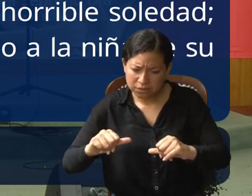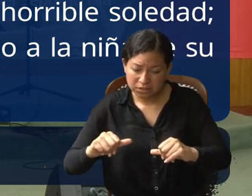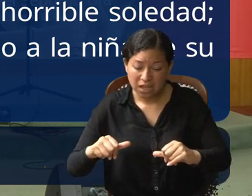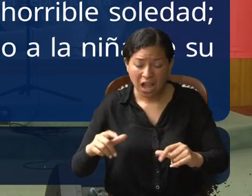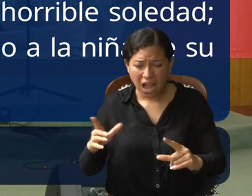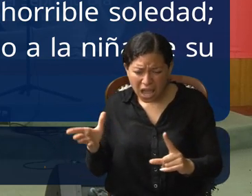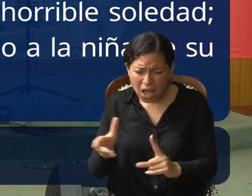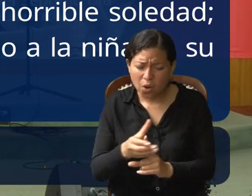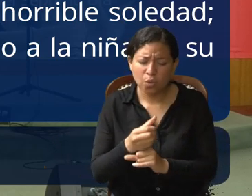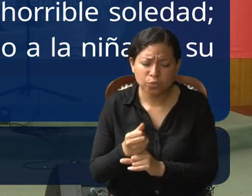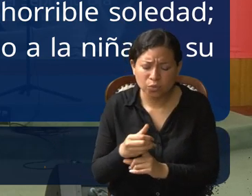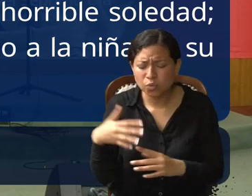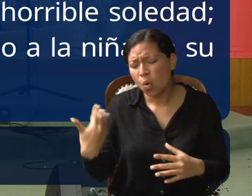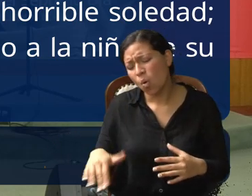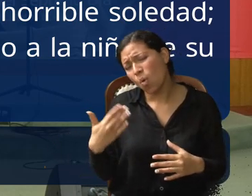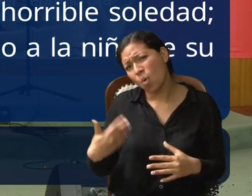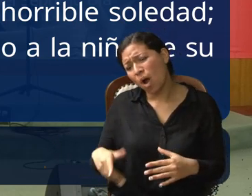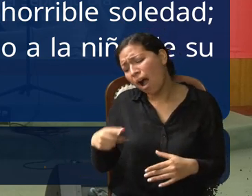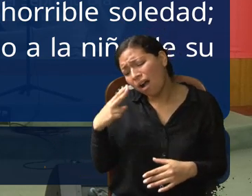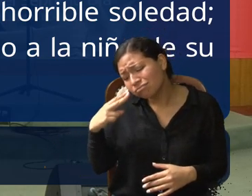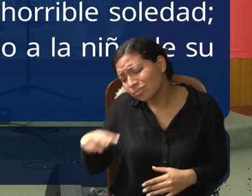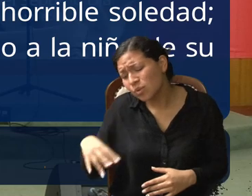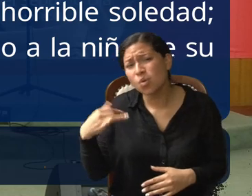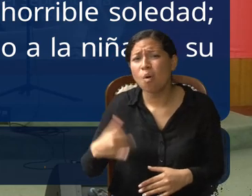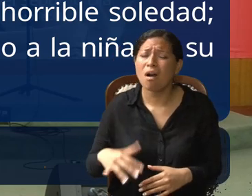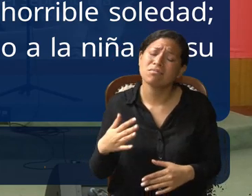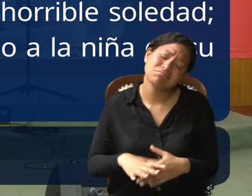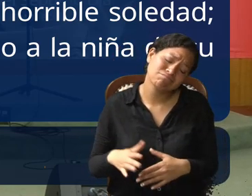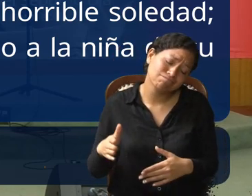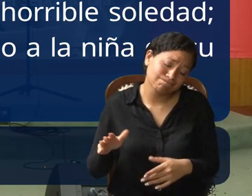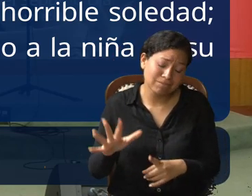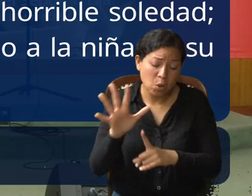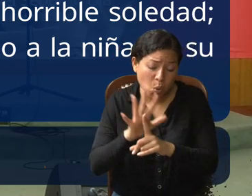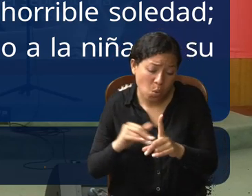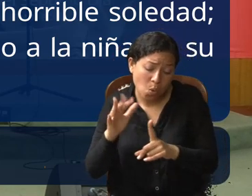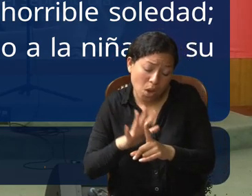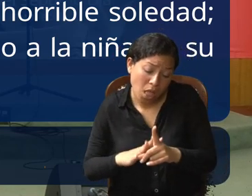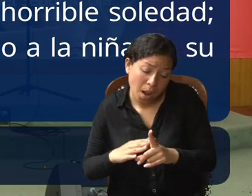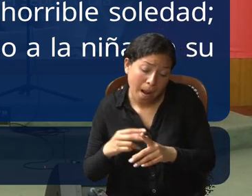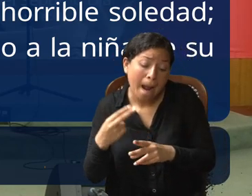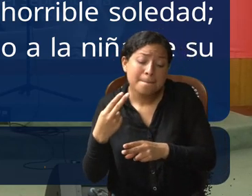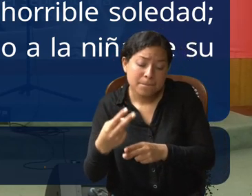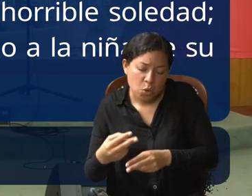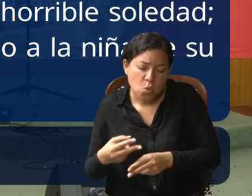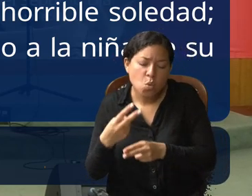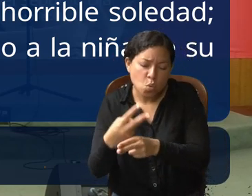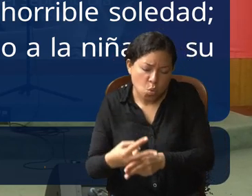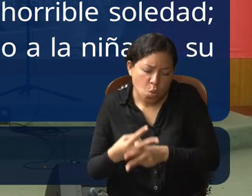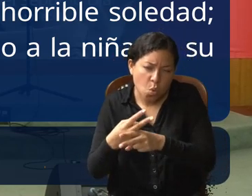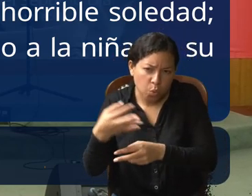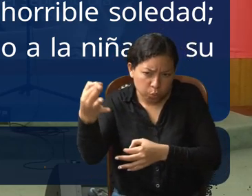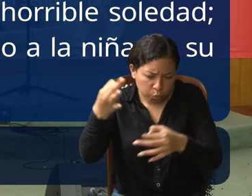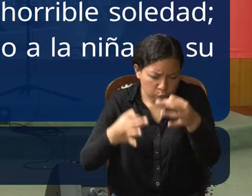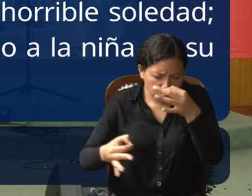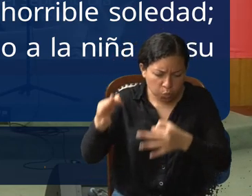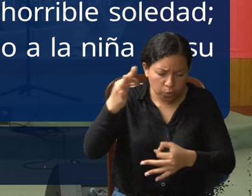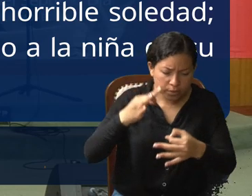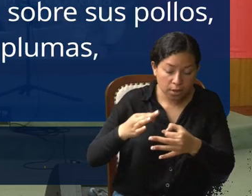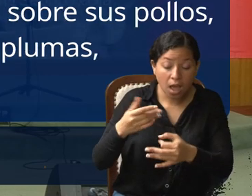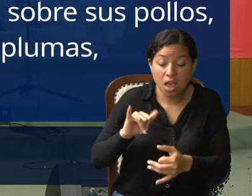instruyó, lo guardó como a la niña de su ojo. Hasta ahí no hemos mencionado la palabra merajefet. Sin embargo, miren el versículo